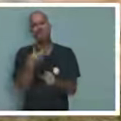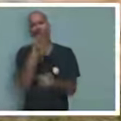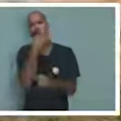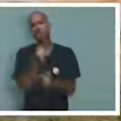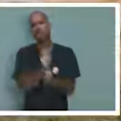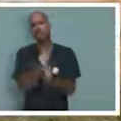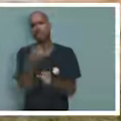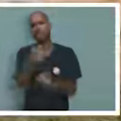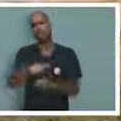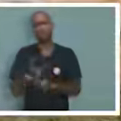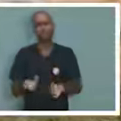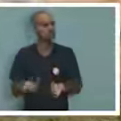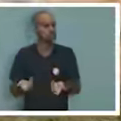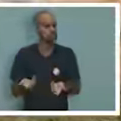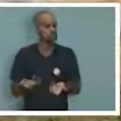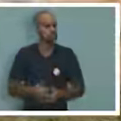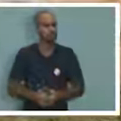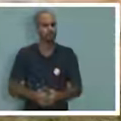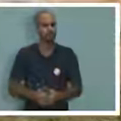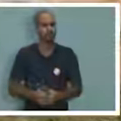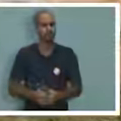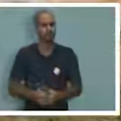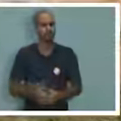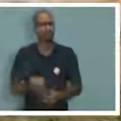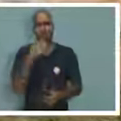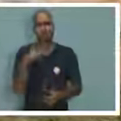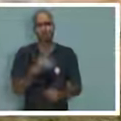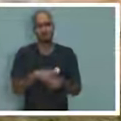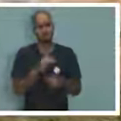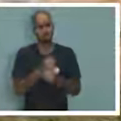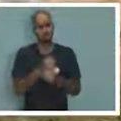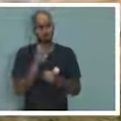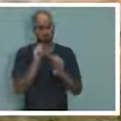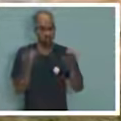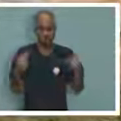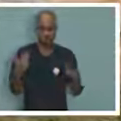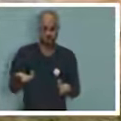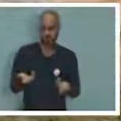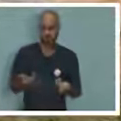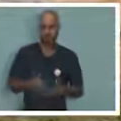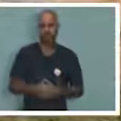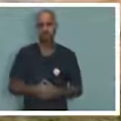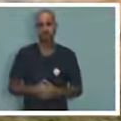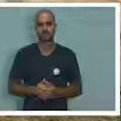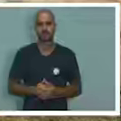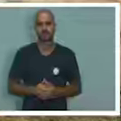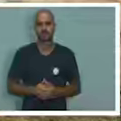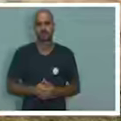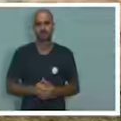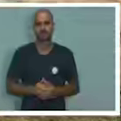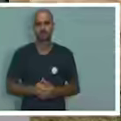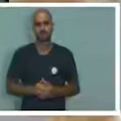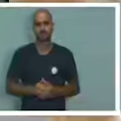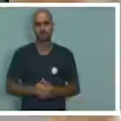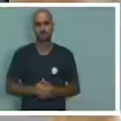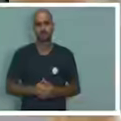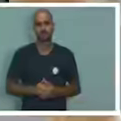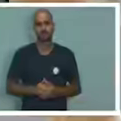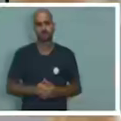juvenil que trabaja aquí en el centro. ¿Cómo se comportan los jóvenes y cómo comienzan ellos a laborar aquí? Mis